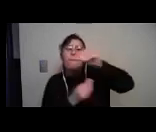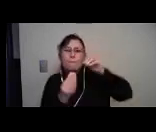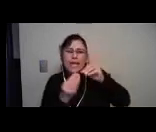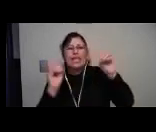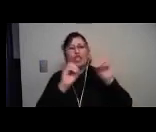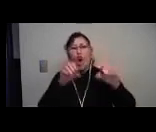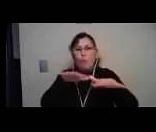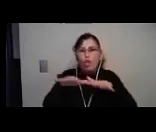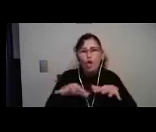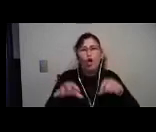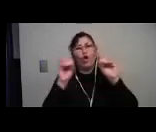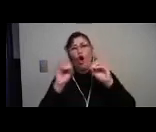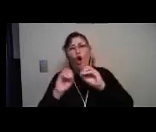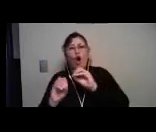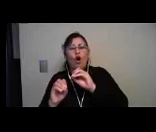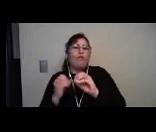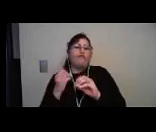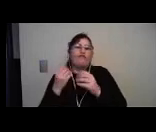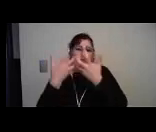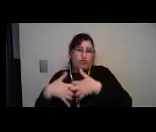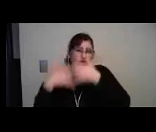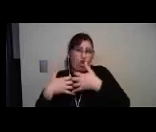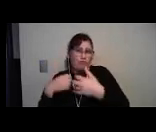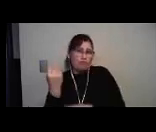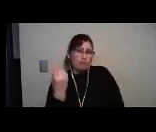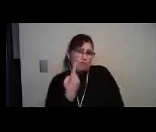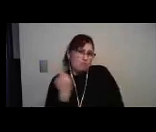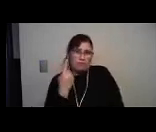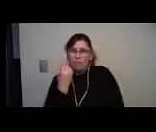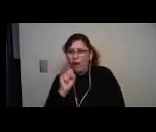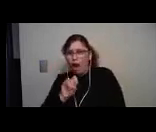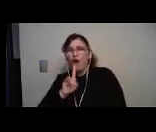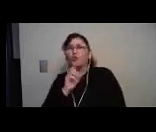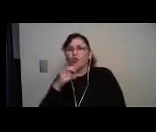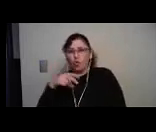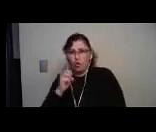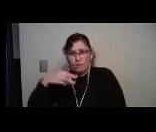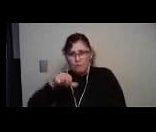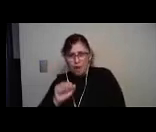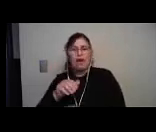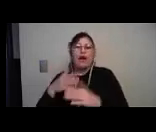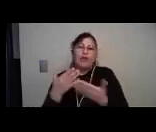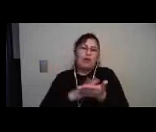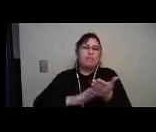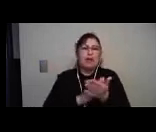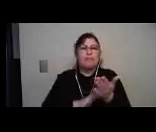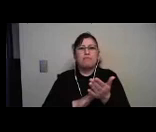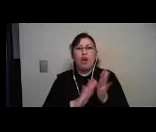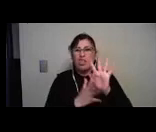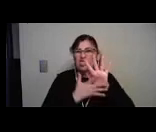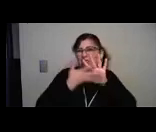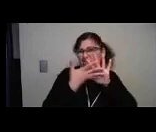si el nervio tiene una función autónoma, ¿ya? En el caso de los nervios sensitivos probablemente haya más alteraciones